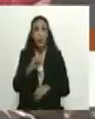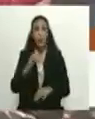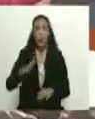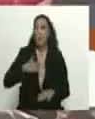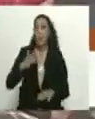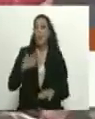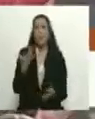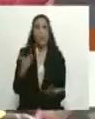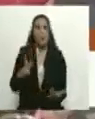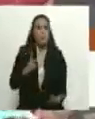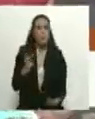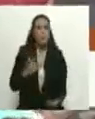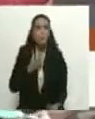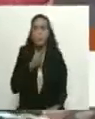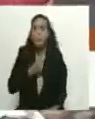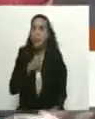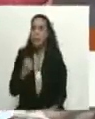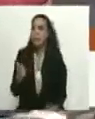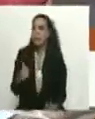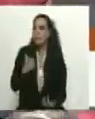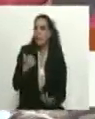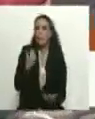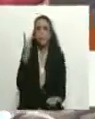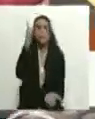sepa el Zulia.